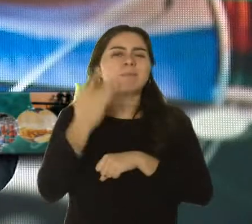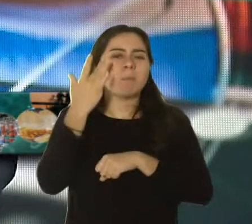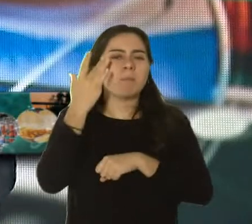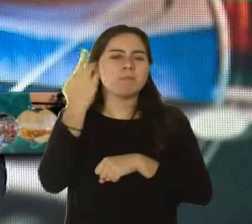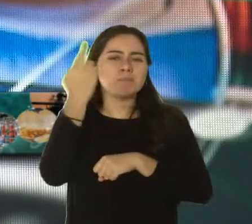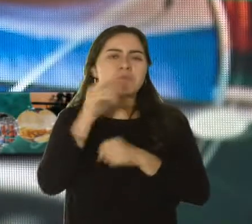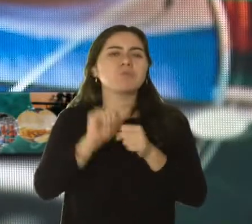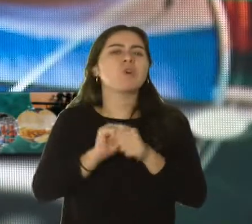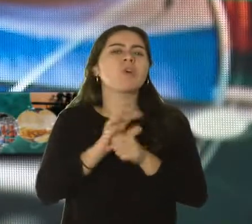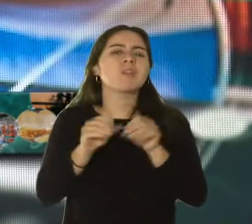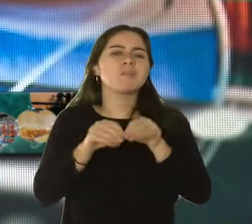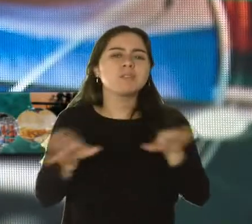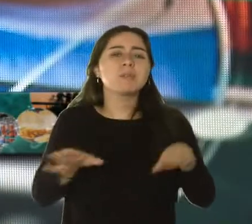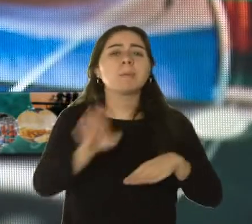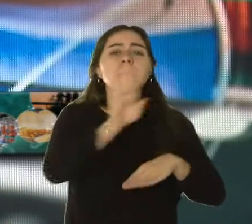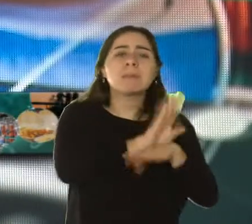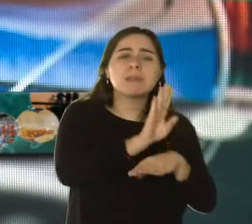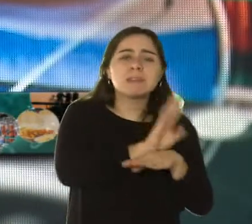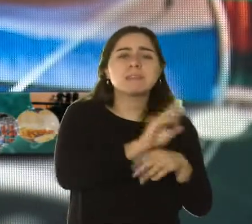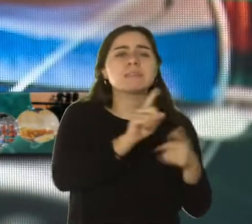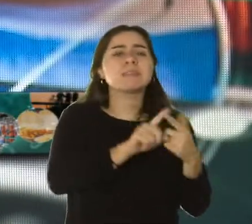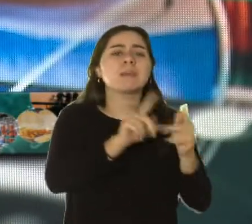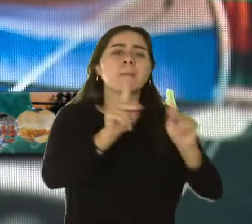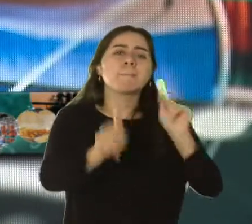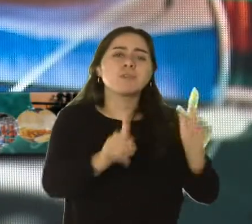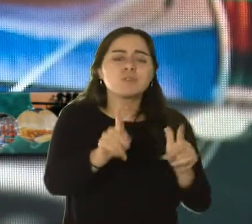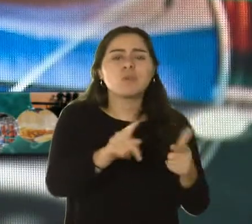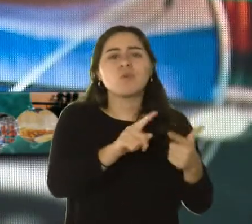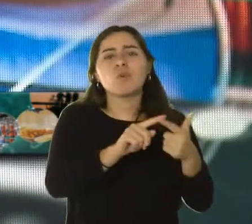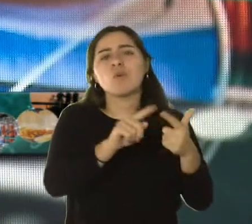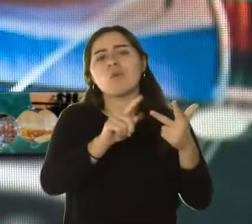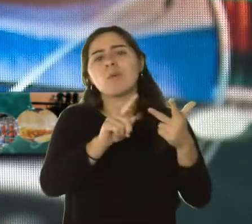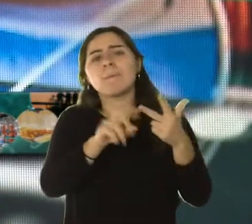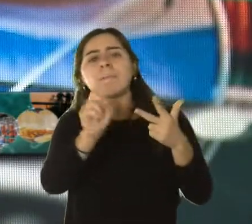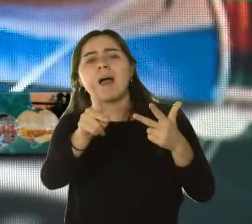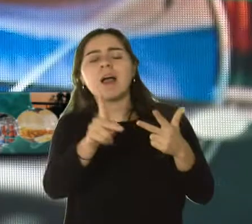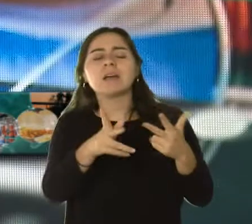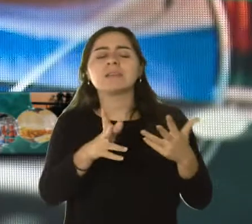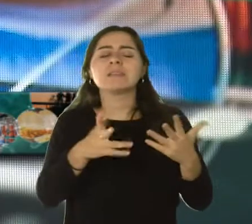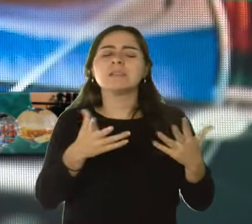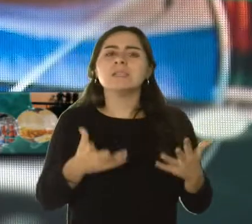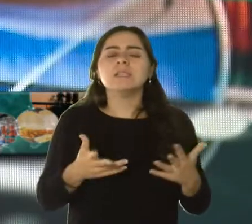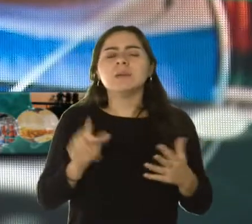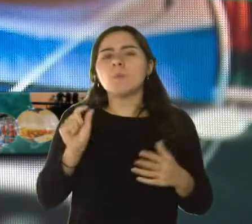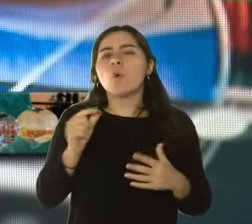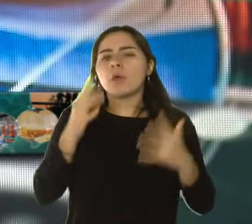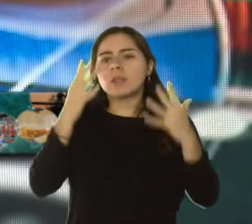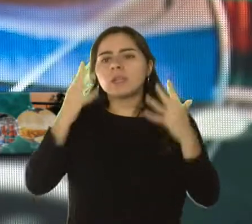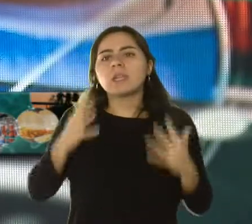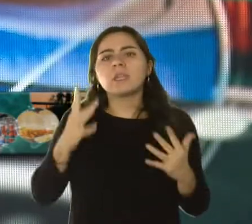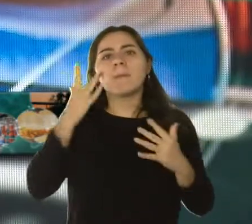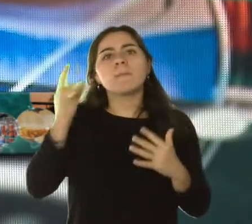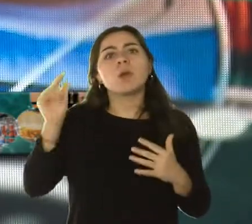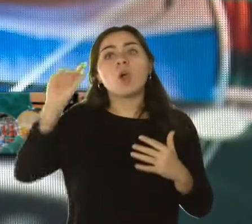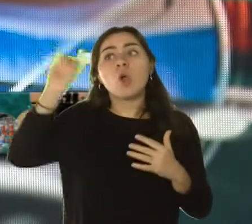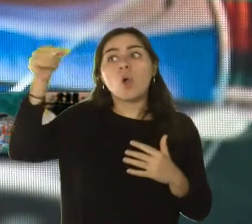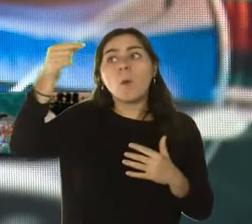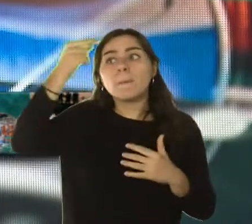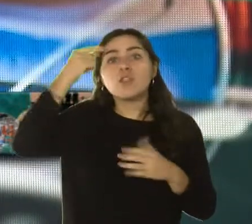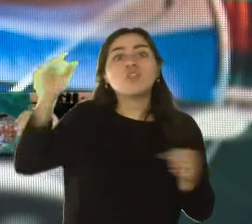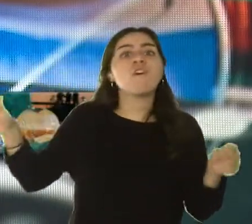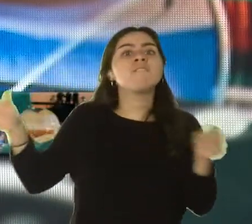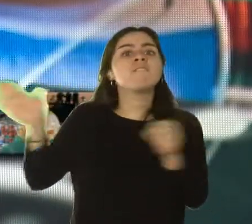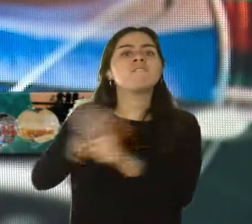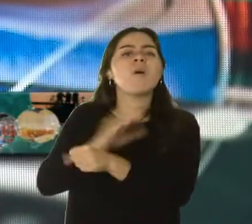en los negocios, en los individuos, pues desgraciadamente no todo el tiempo el gobierno nos puede dar las herramientas